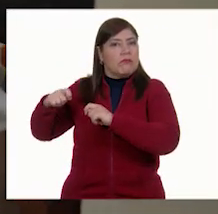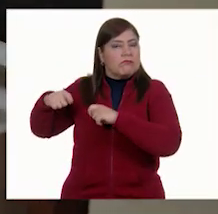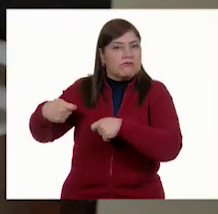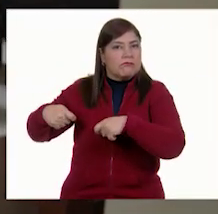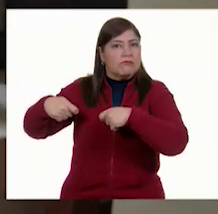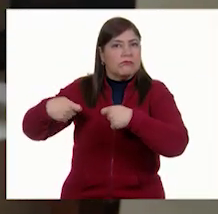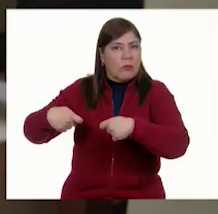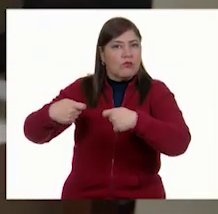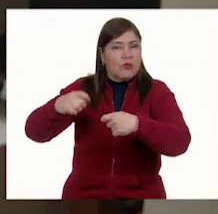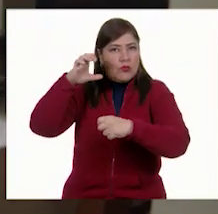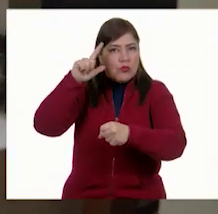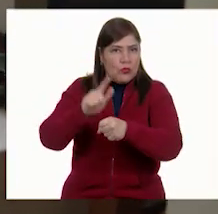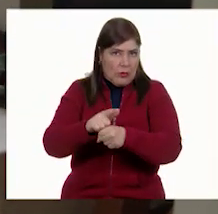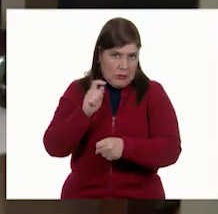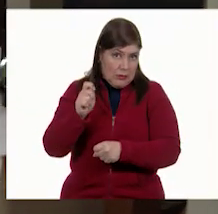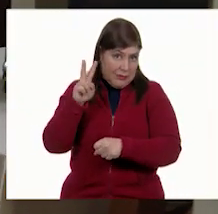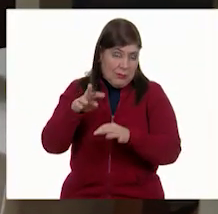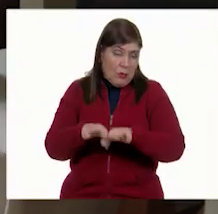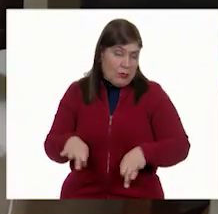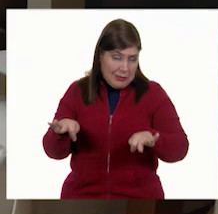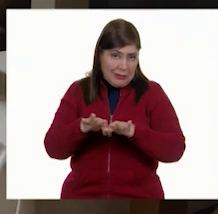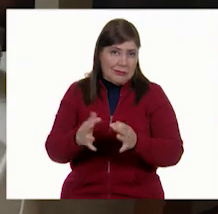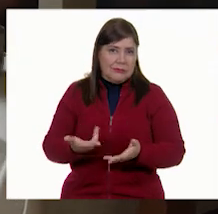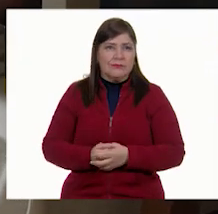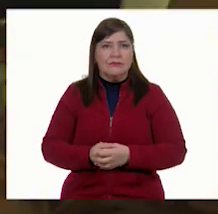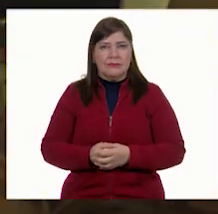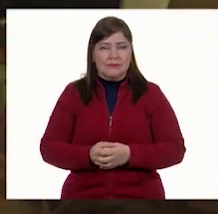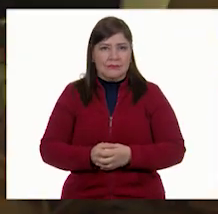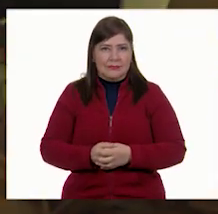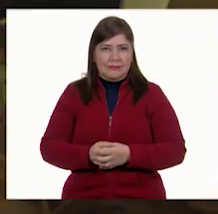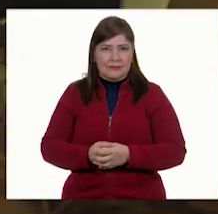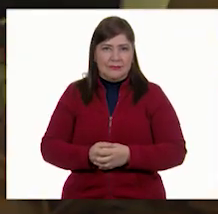del más importante arquitecto del siglo XX mexicano.